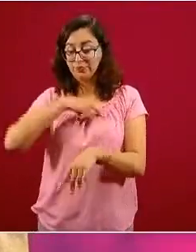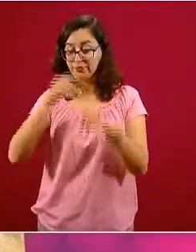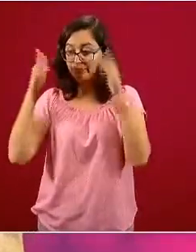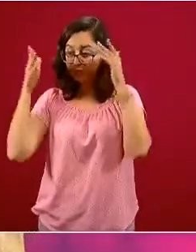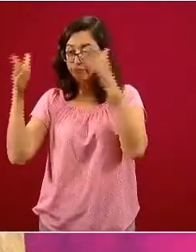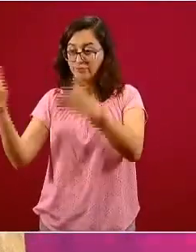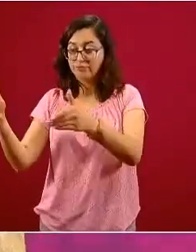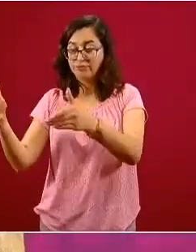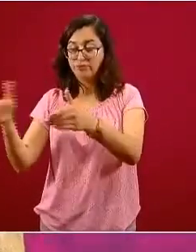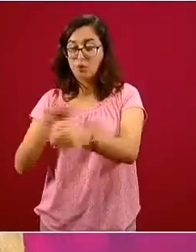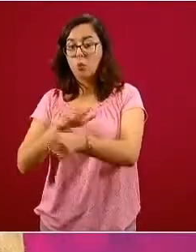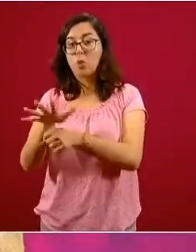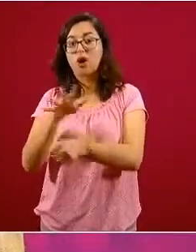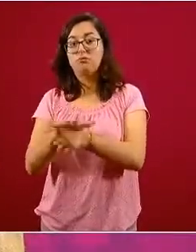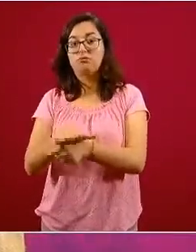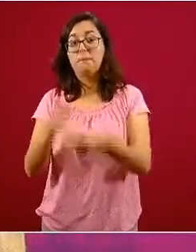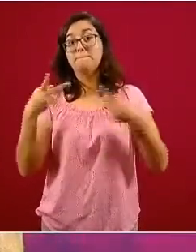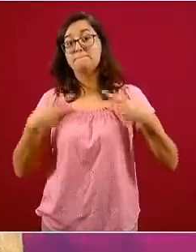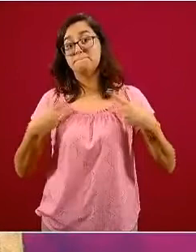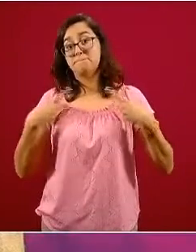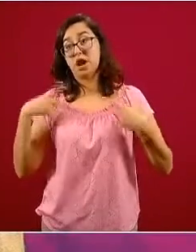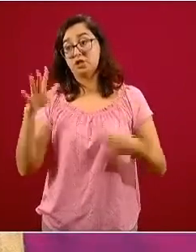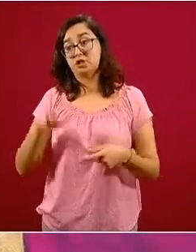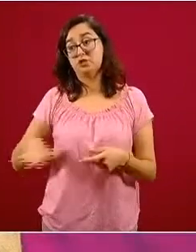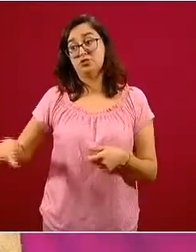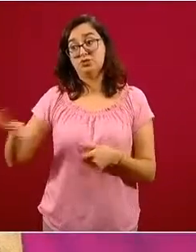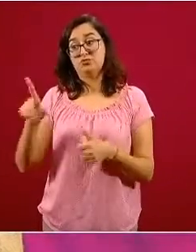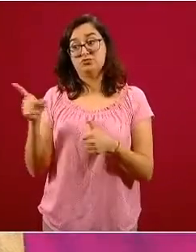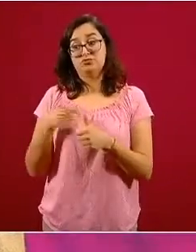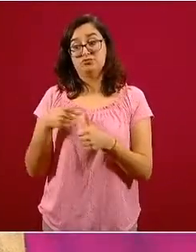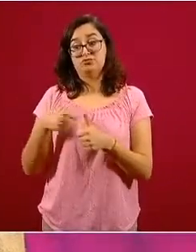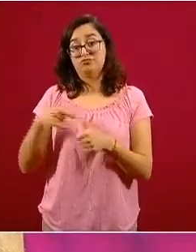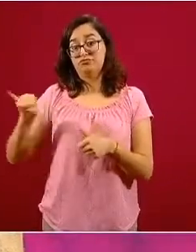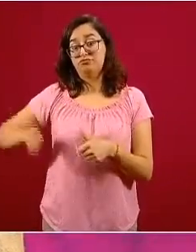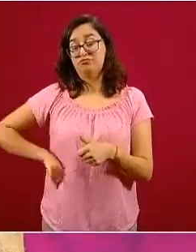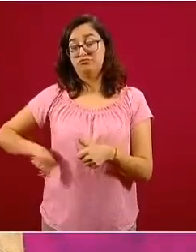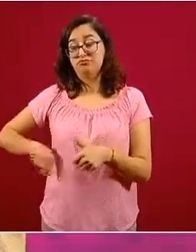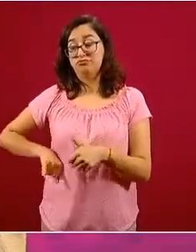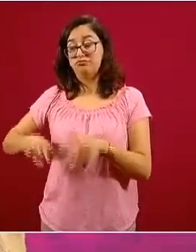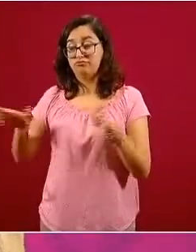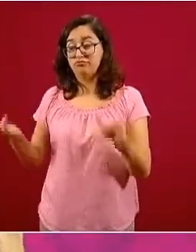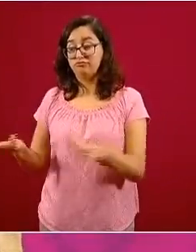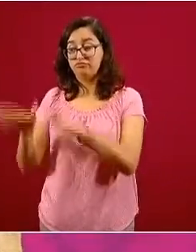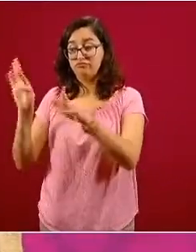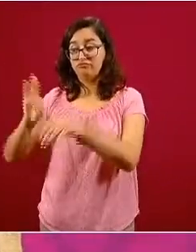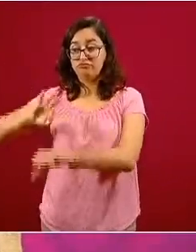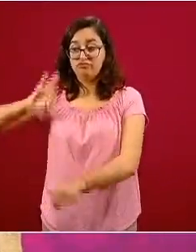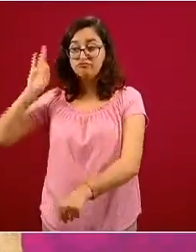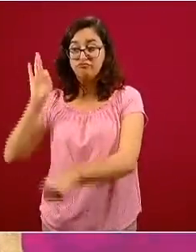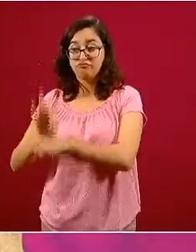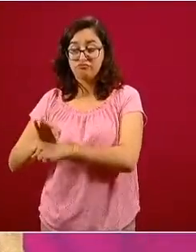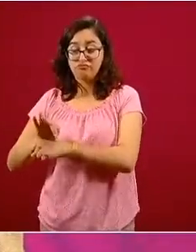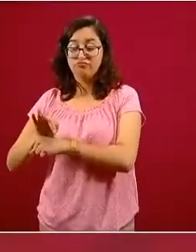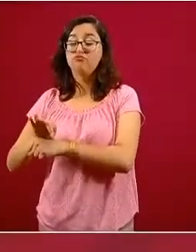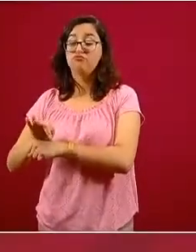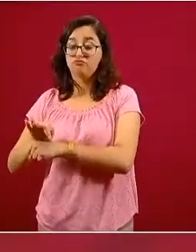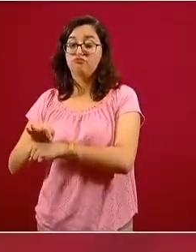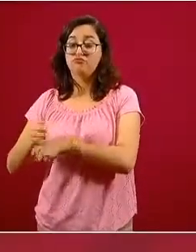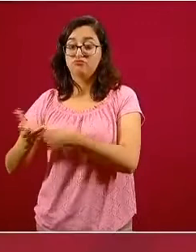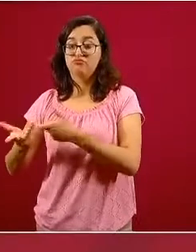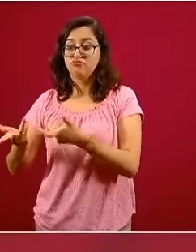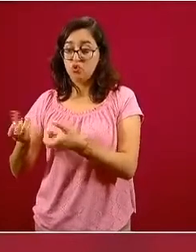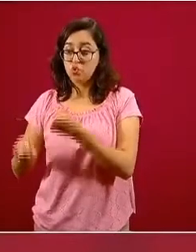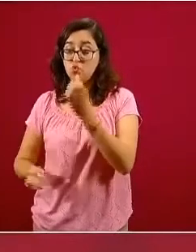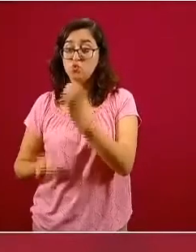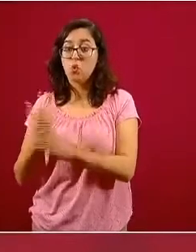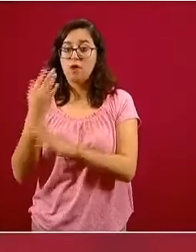es el interés público el que vamos a promover, proteger y también impulsar a través de